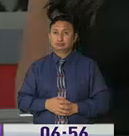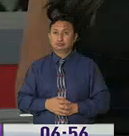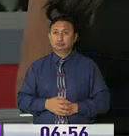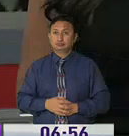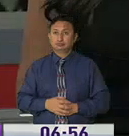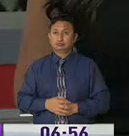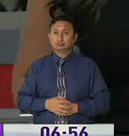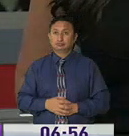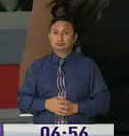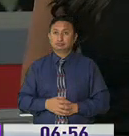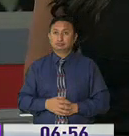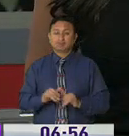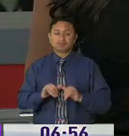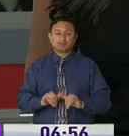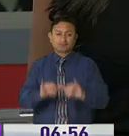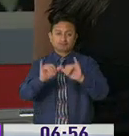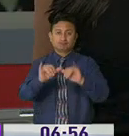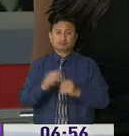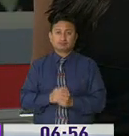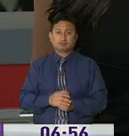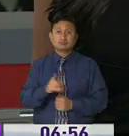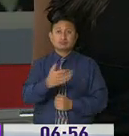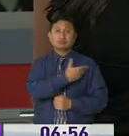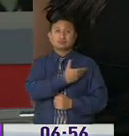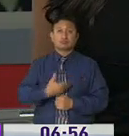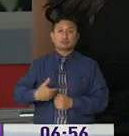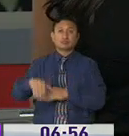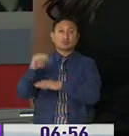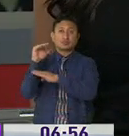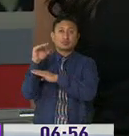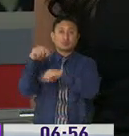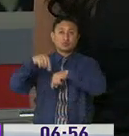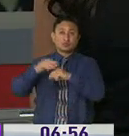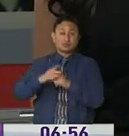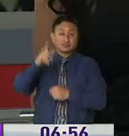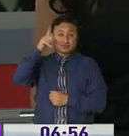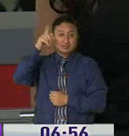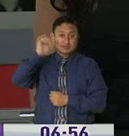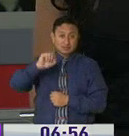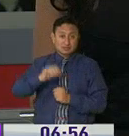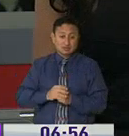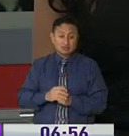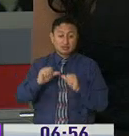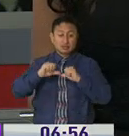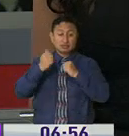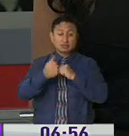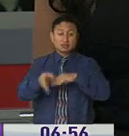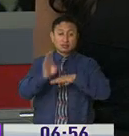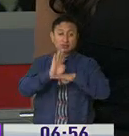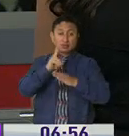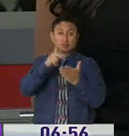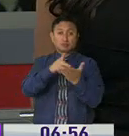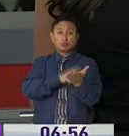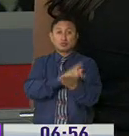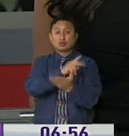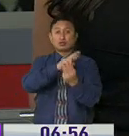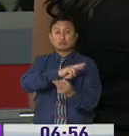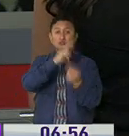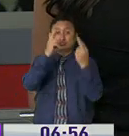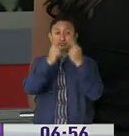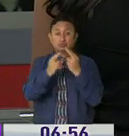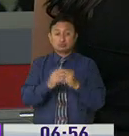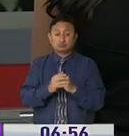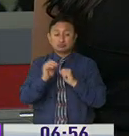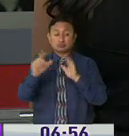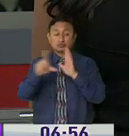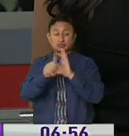Arrancamos con las noticias. El presidente de la República, Guillermo Lasso, entregó a la Asamblea Nacional un proyecto de reforma a la Ley de Educación Superior.